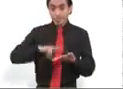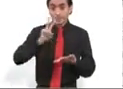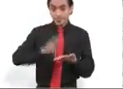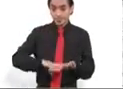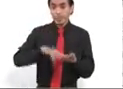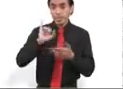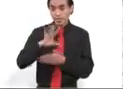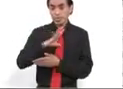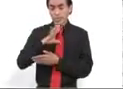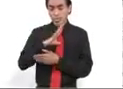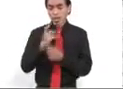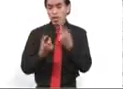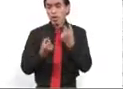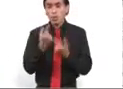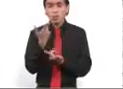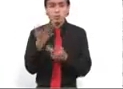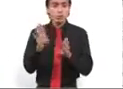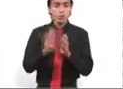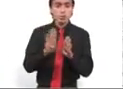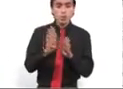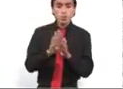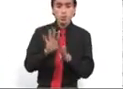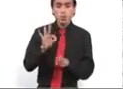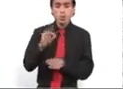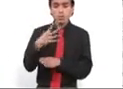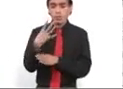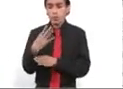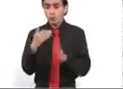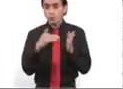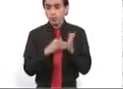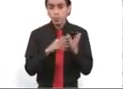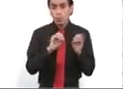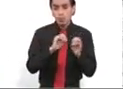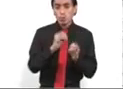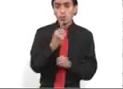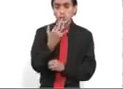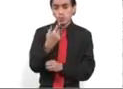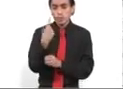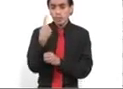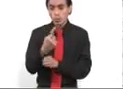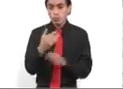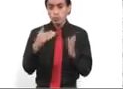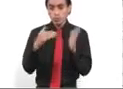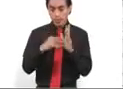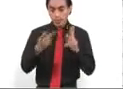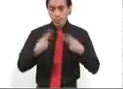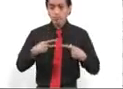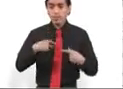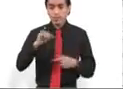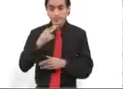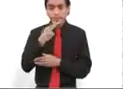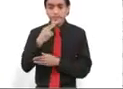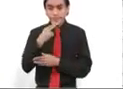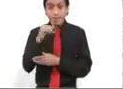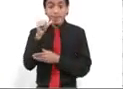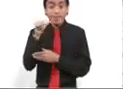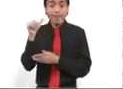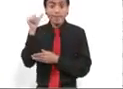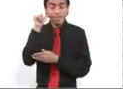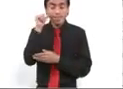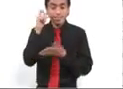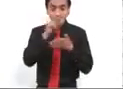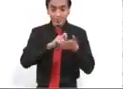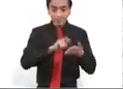oscilan entre 44 mil y 51 mil usuarios, que fue lo que registramos el día de ayer.